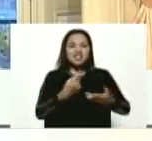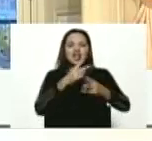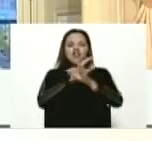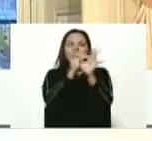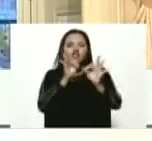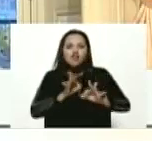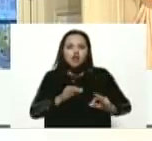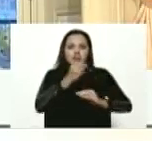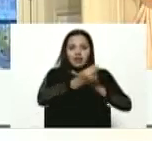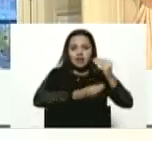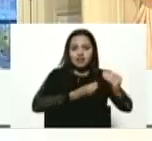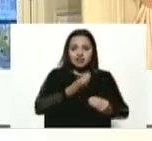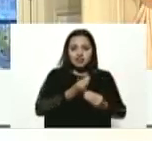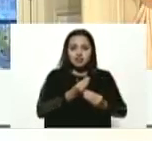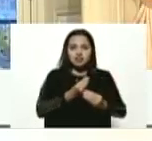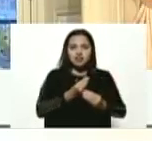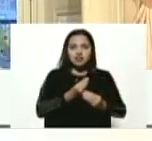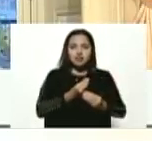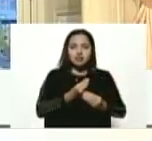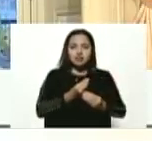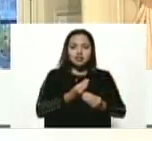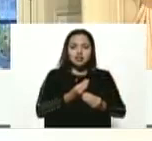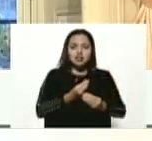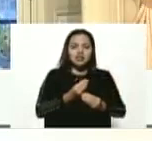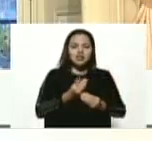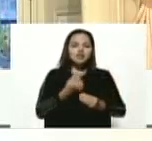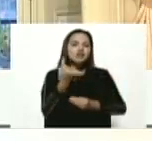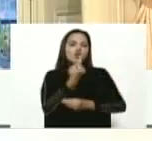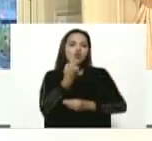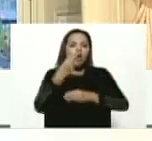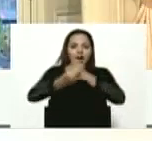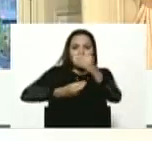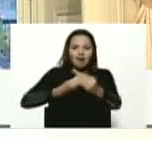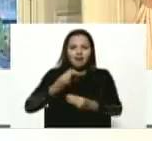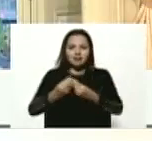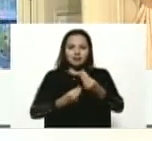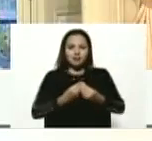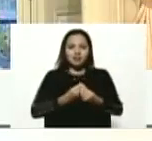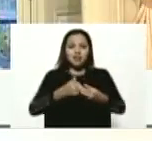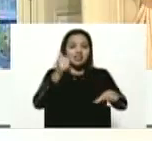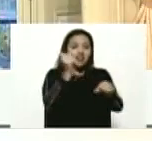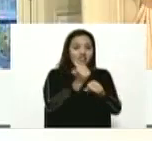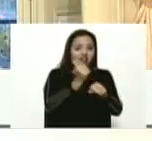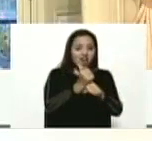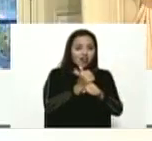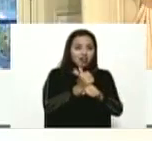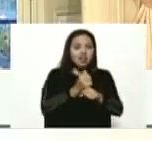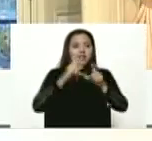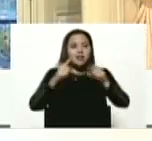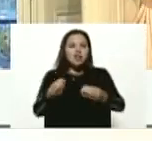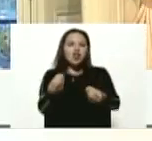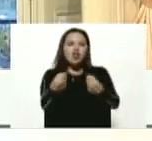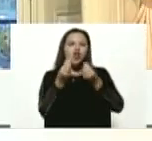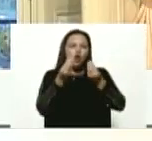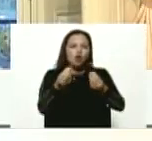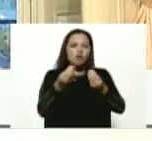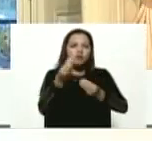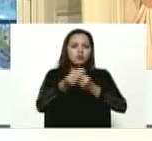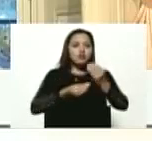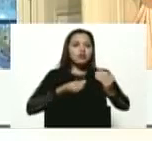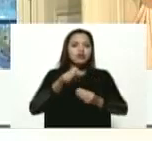no solo se determina por lo que hace el trabajador, sino cómo lo